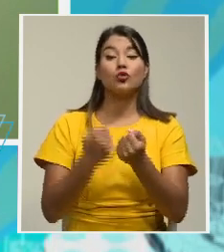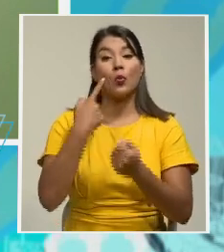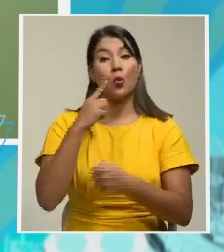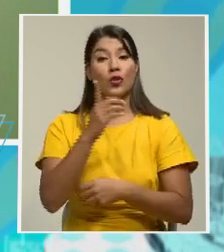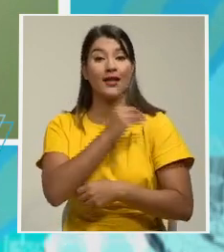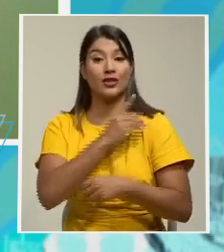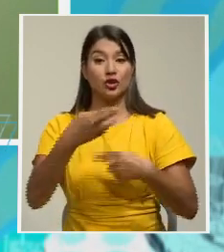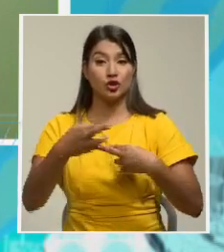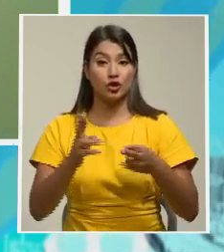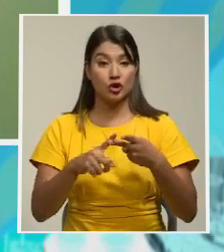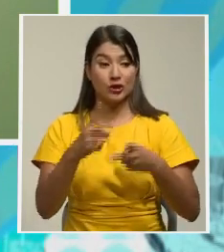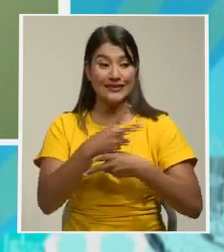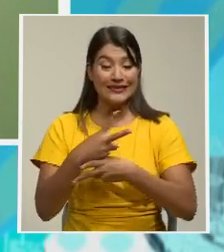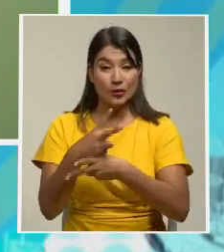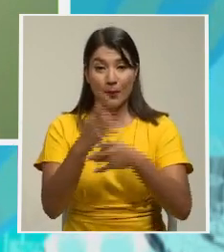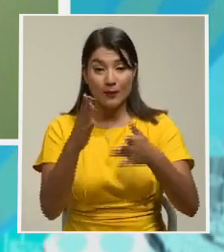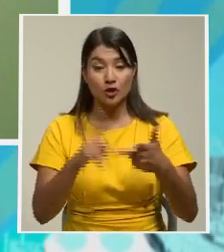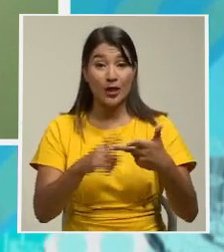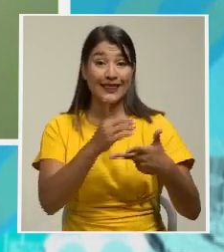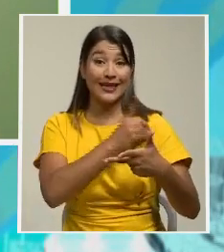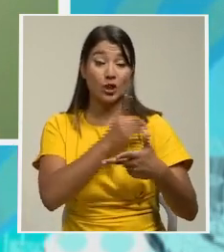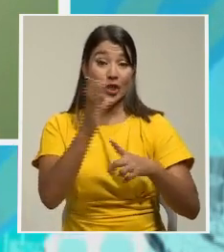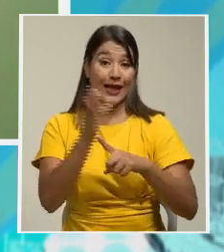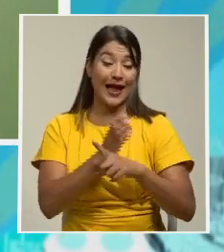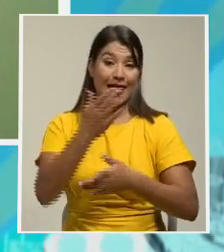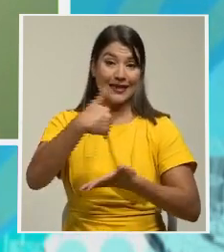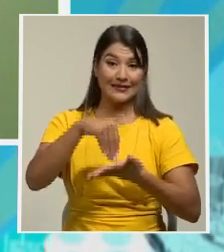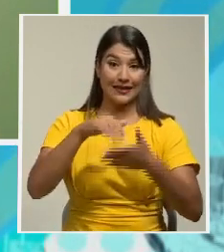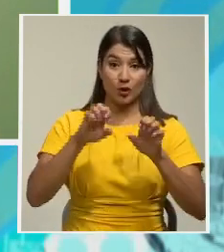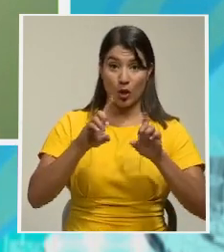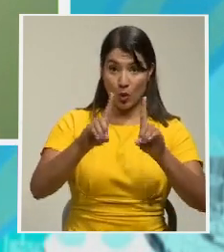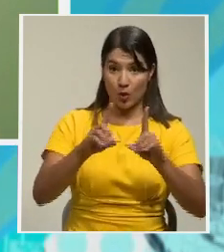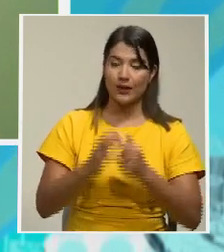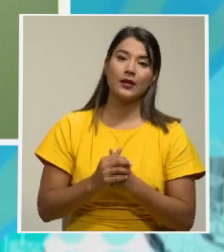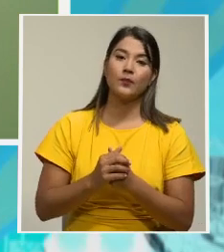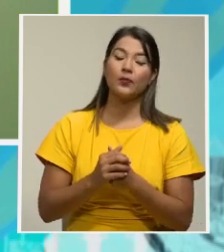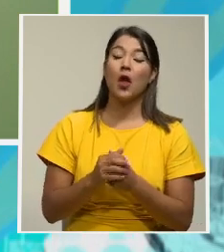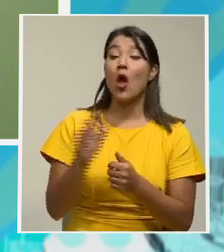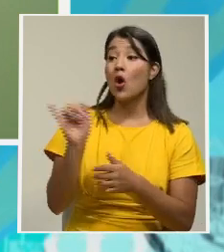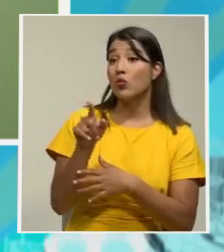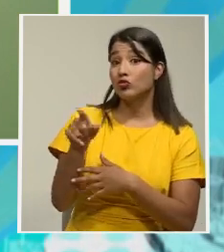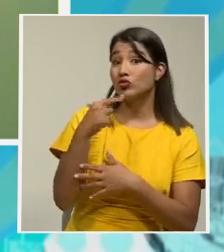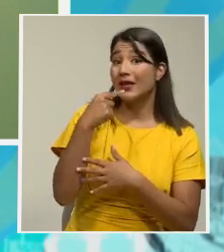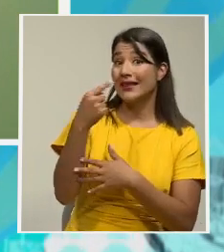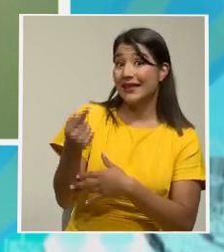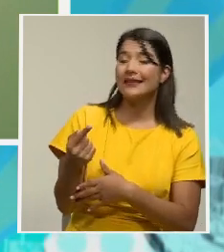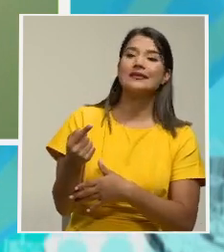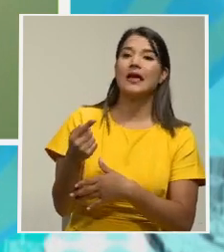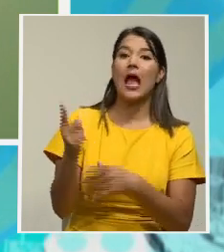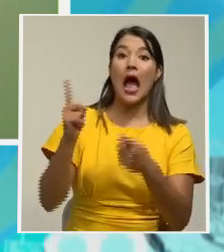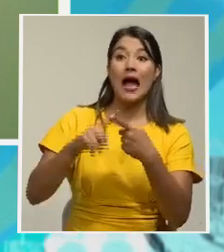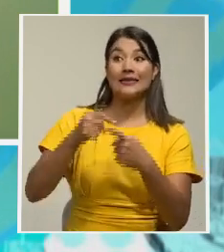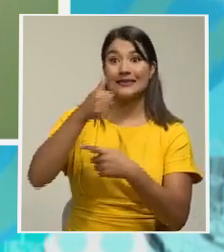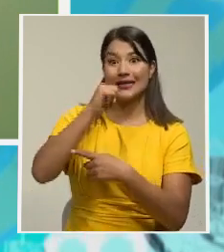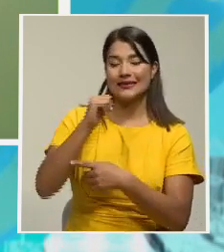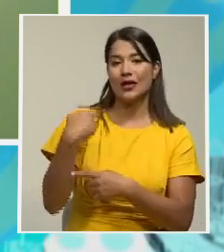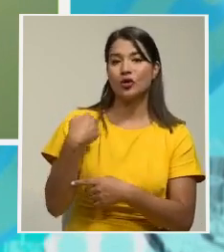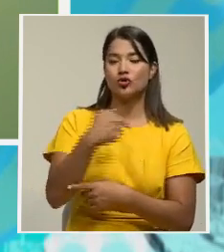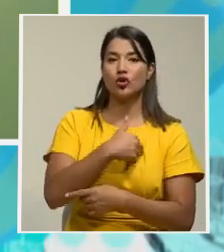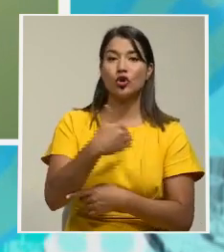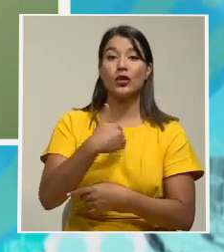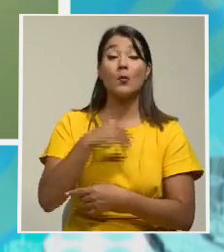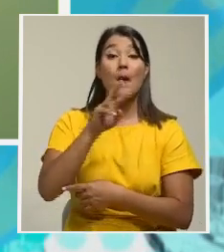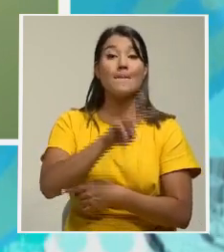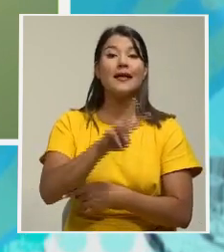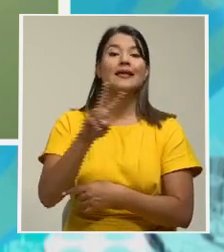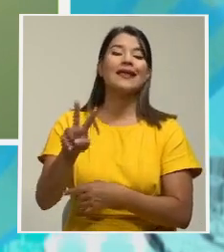supervisiones y los directores y directoras de centros educativos. Como se lo menciona, a este punto, con el corte del día de ayer, tenemos